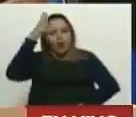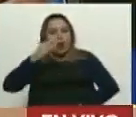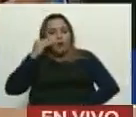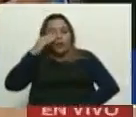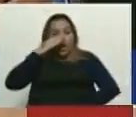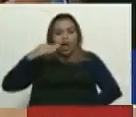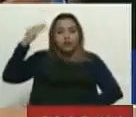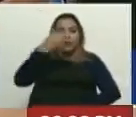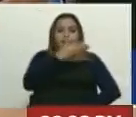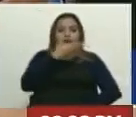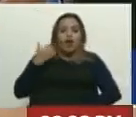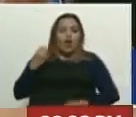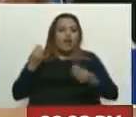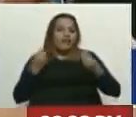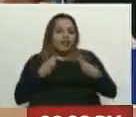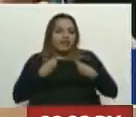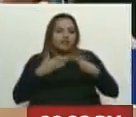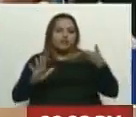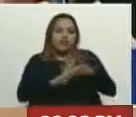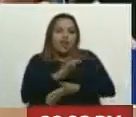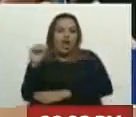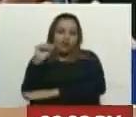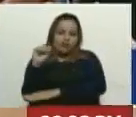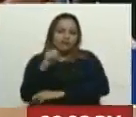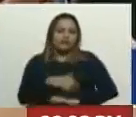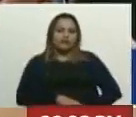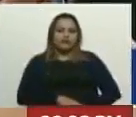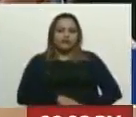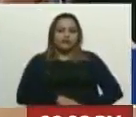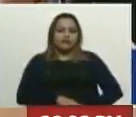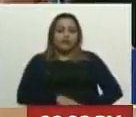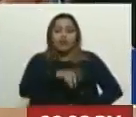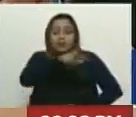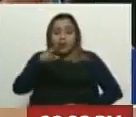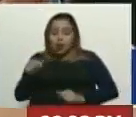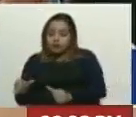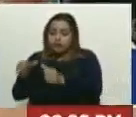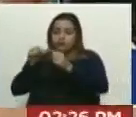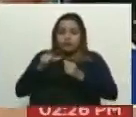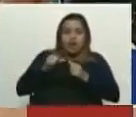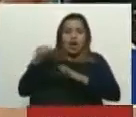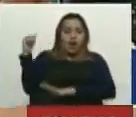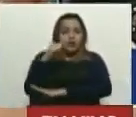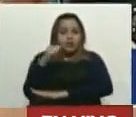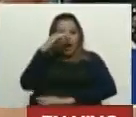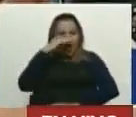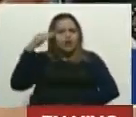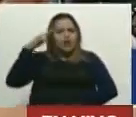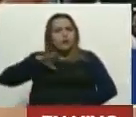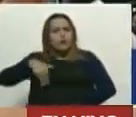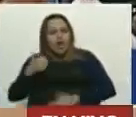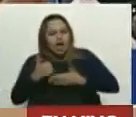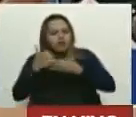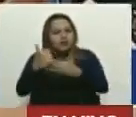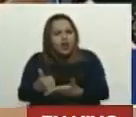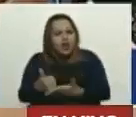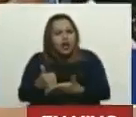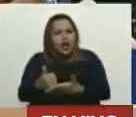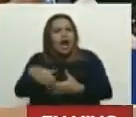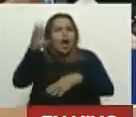adultos mejoren su pronóstico. Y a quienes reciban ese diagnóstico en la edad adulta, trate de ayudarles a ganar la mayor cantidad